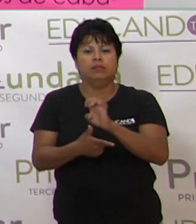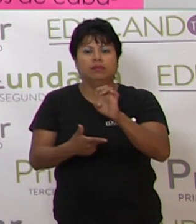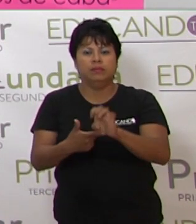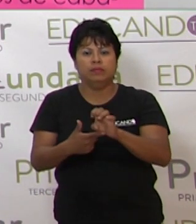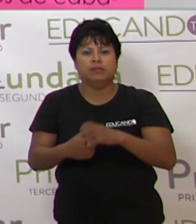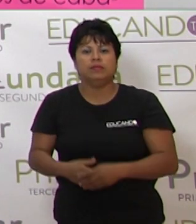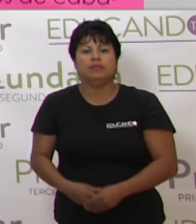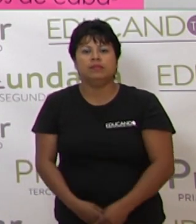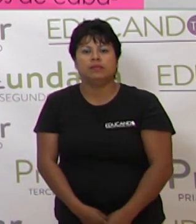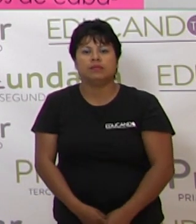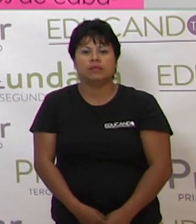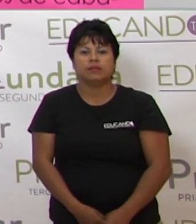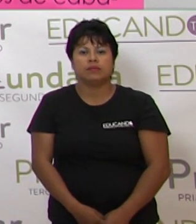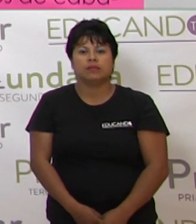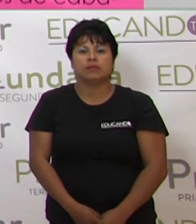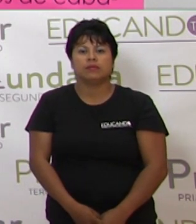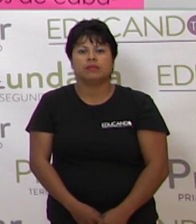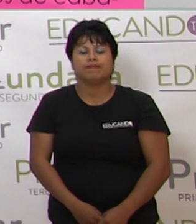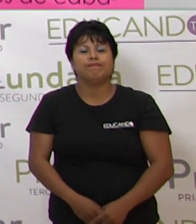Entonces,